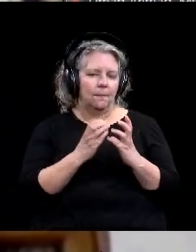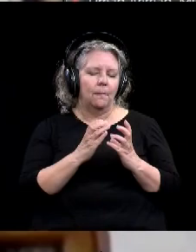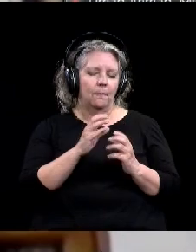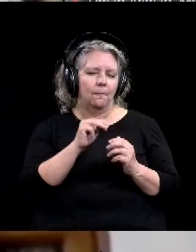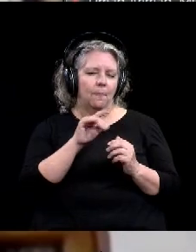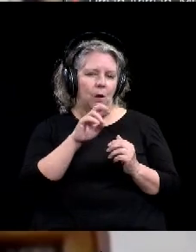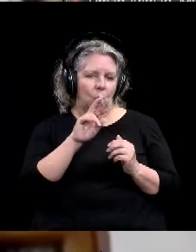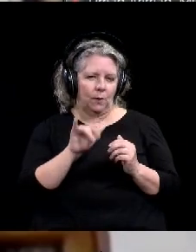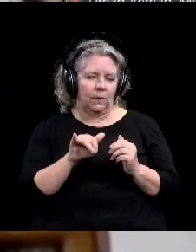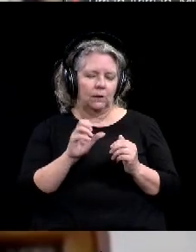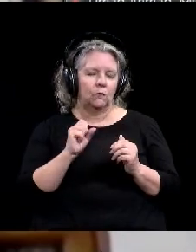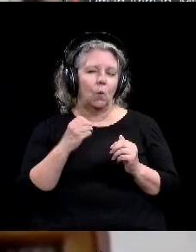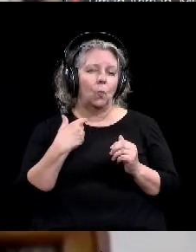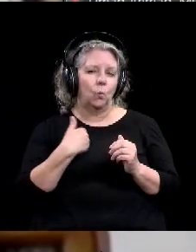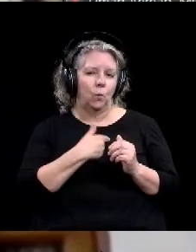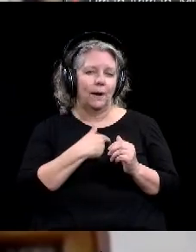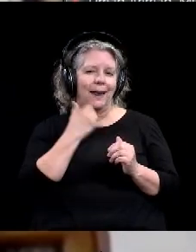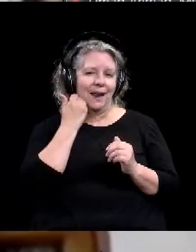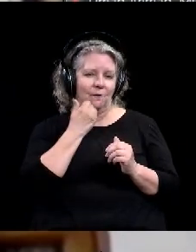qué